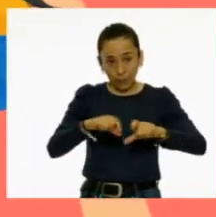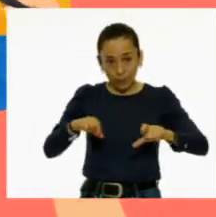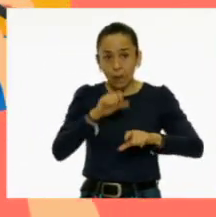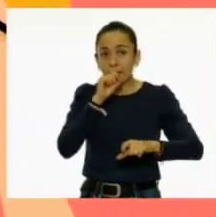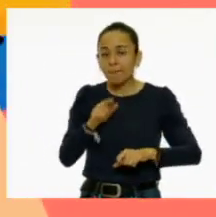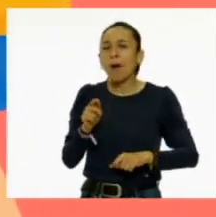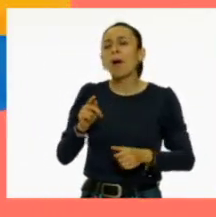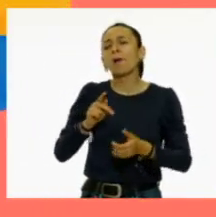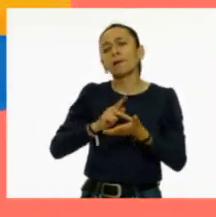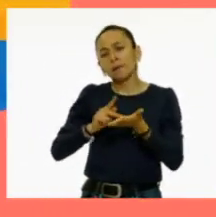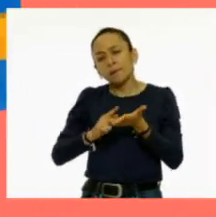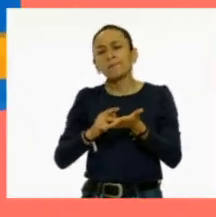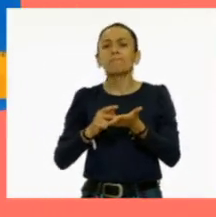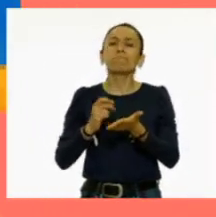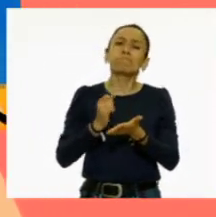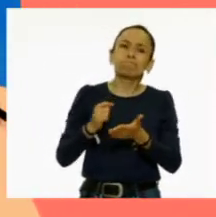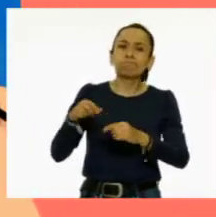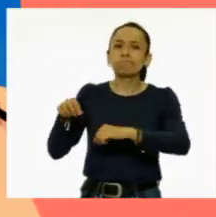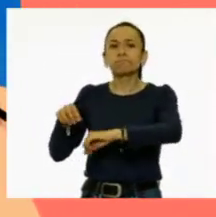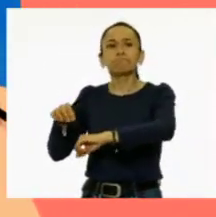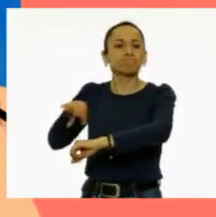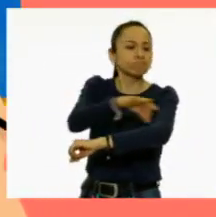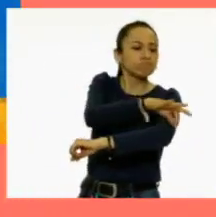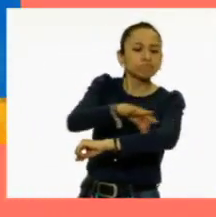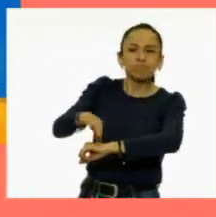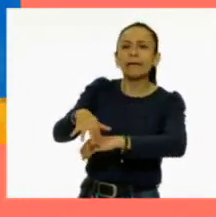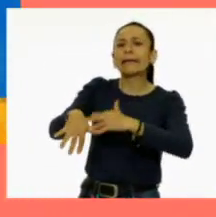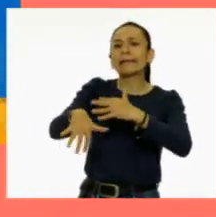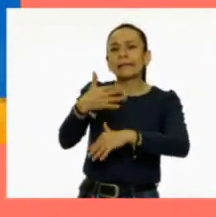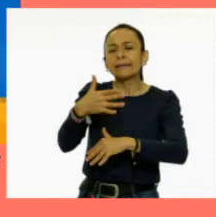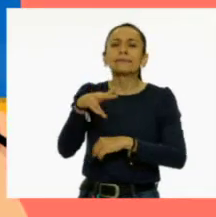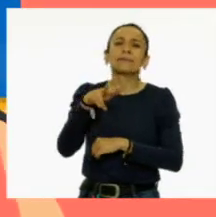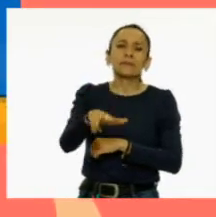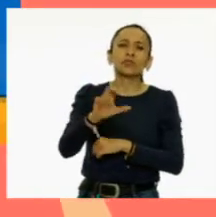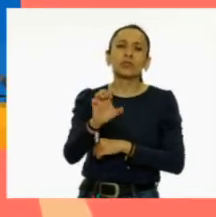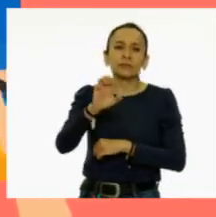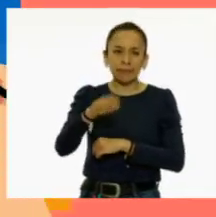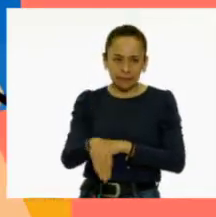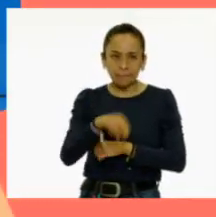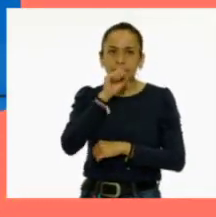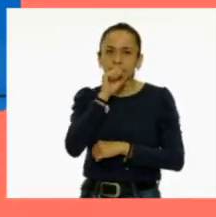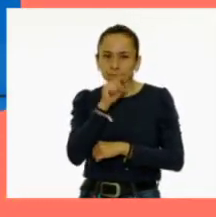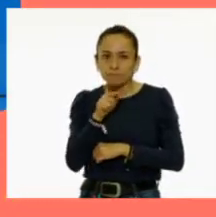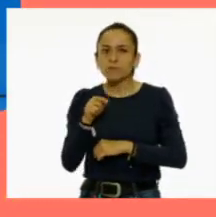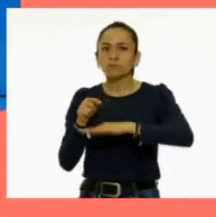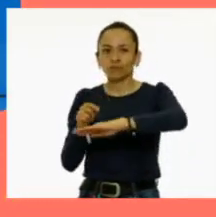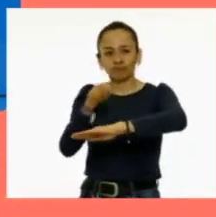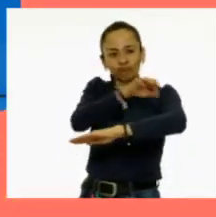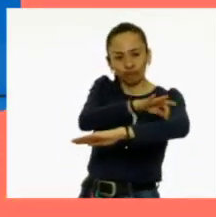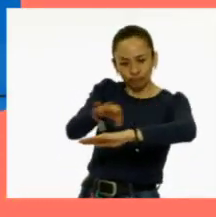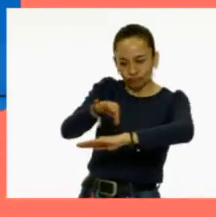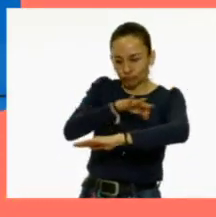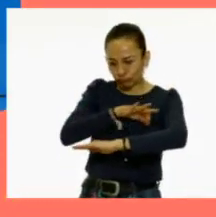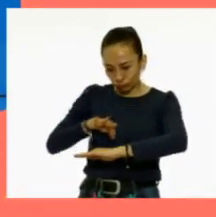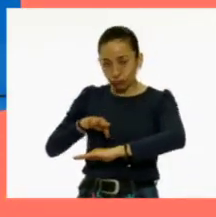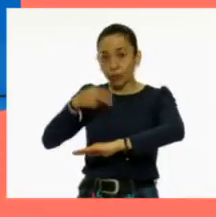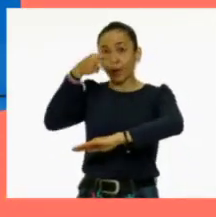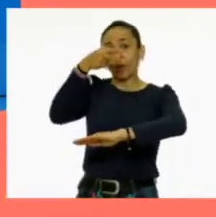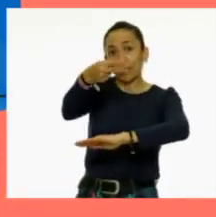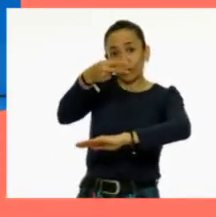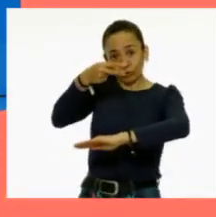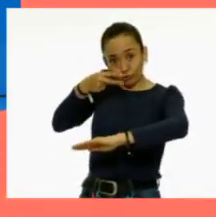el plumón o la pluma de 15 a 18 centímetros de largo de un lado, dejando un margen de